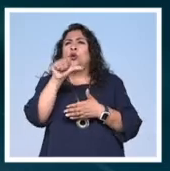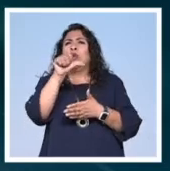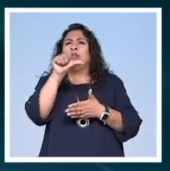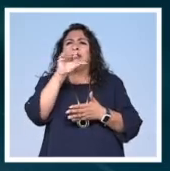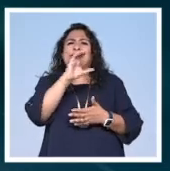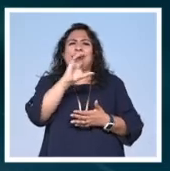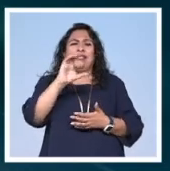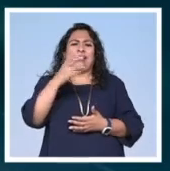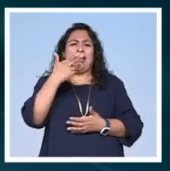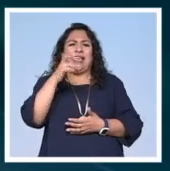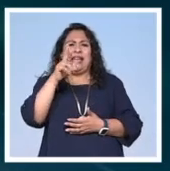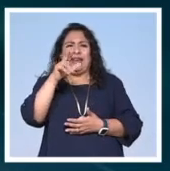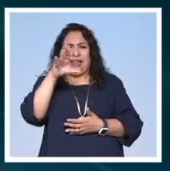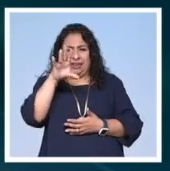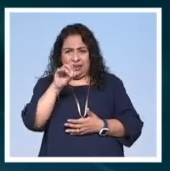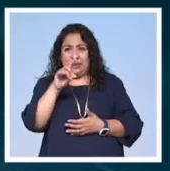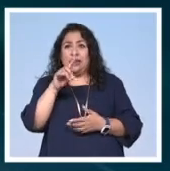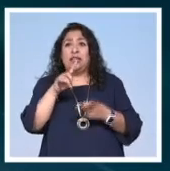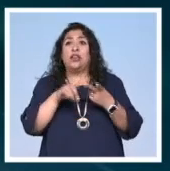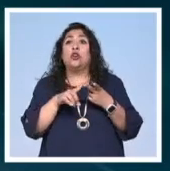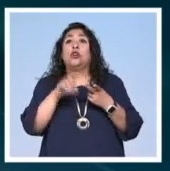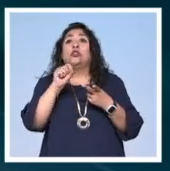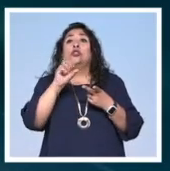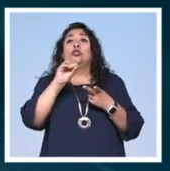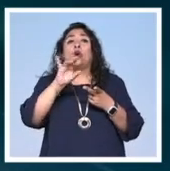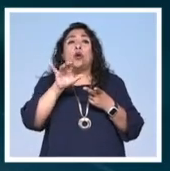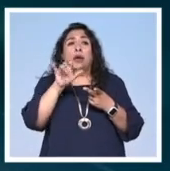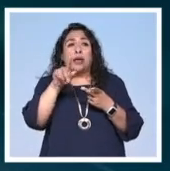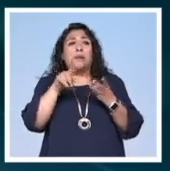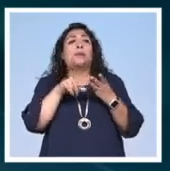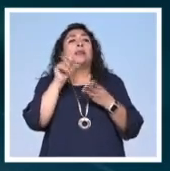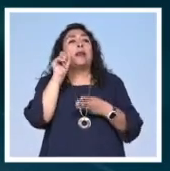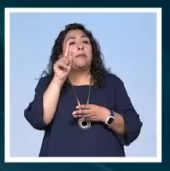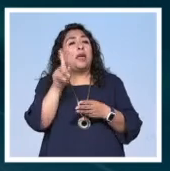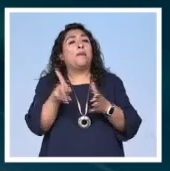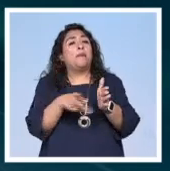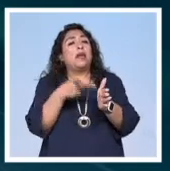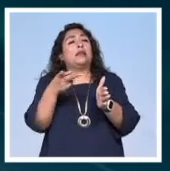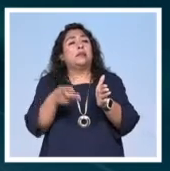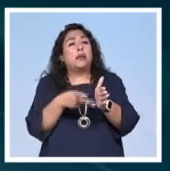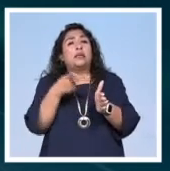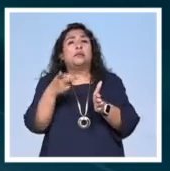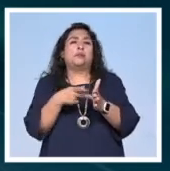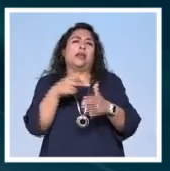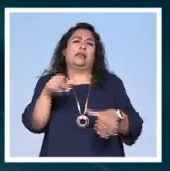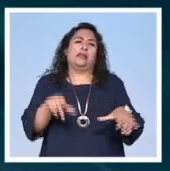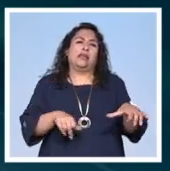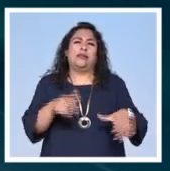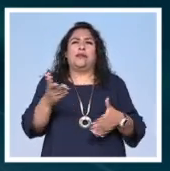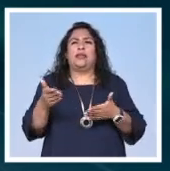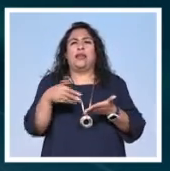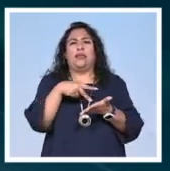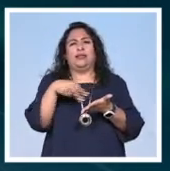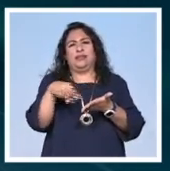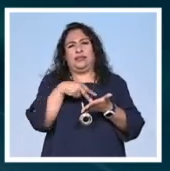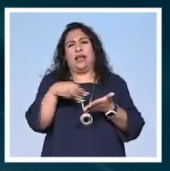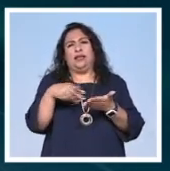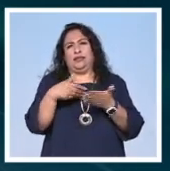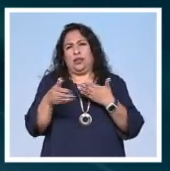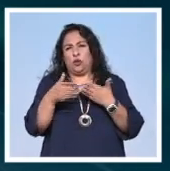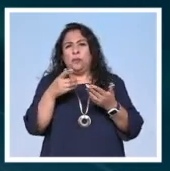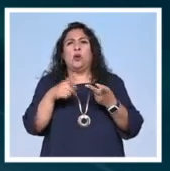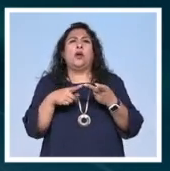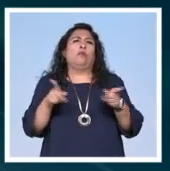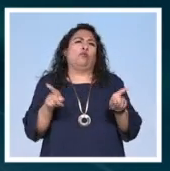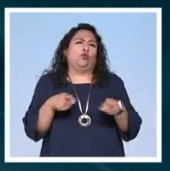cultural helénico y la ojem y también tuvimos constantemente eventos de de danza contemporánea de